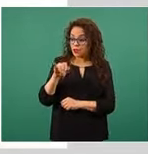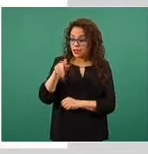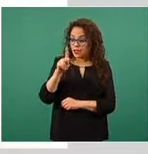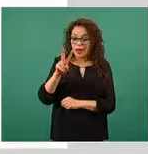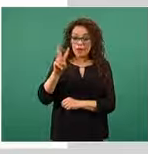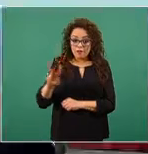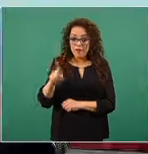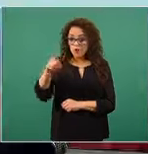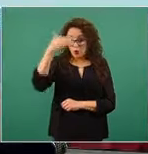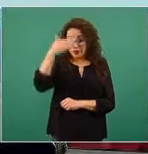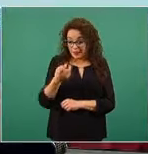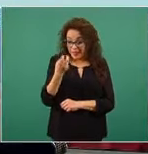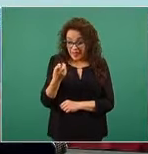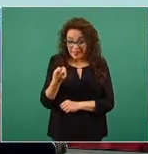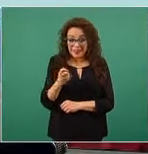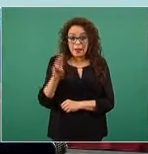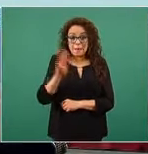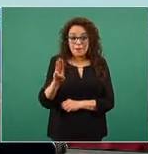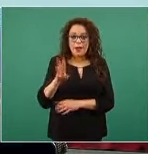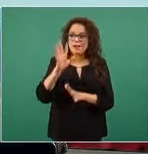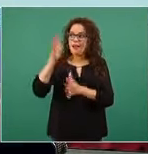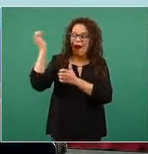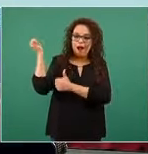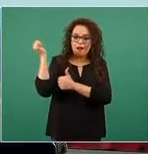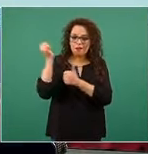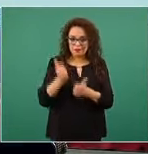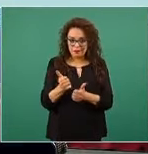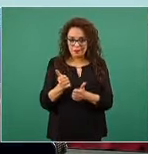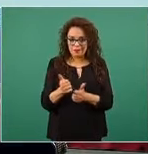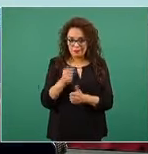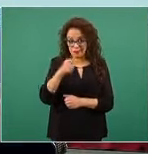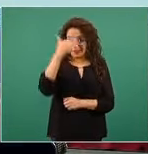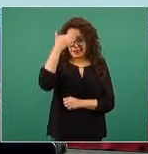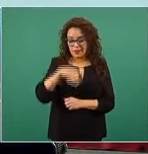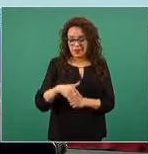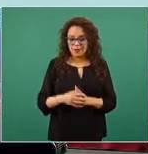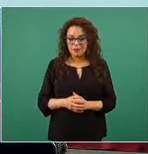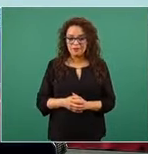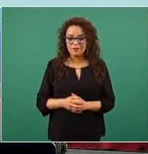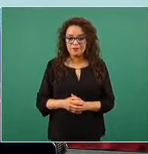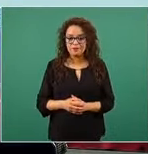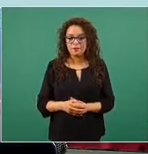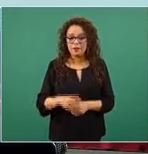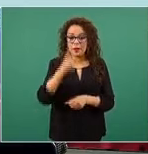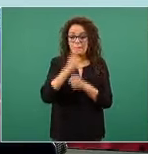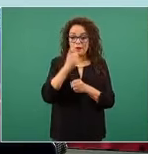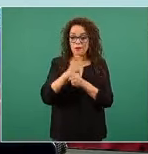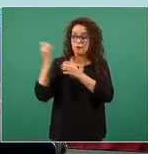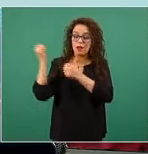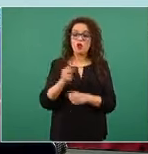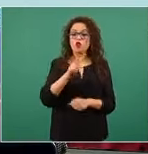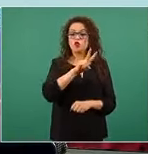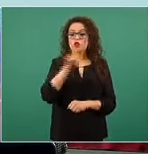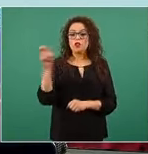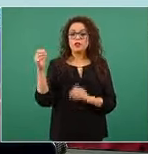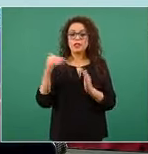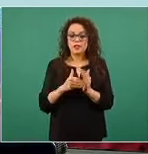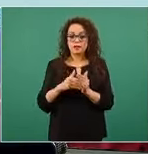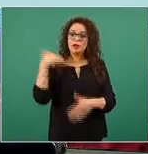este miércoles llega ya la segunda dosis, primer embarque 200.000 y la próxima semana,